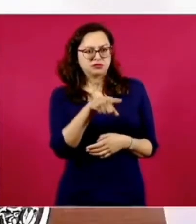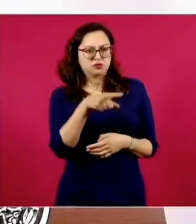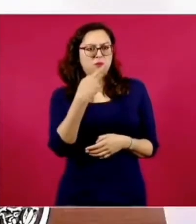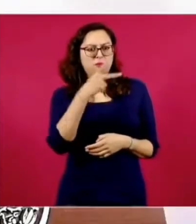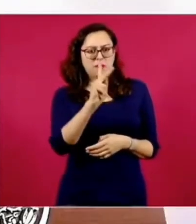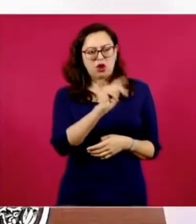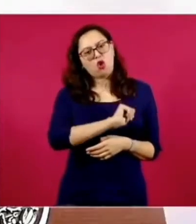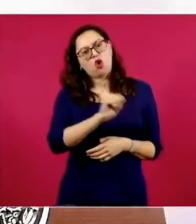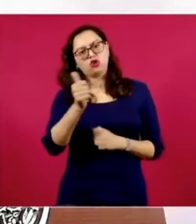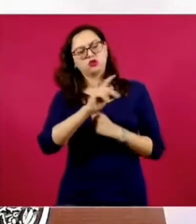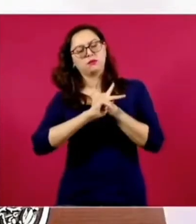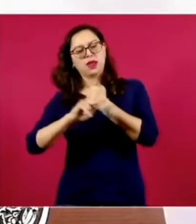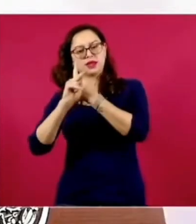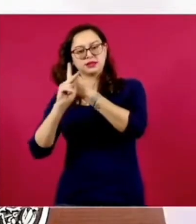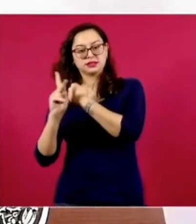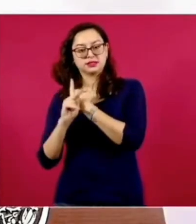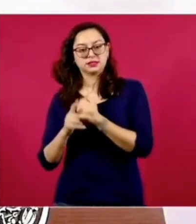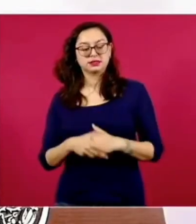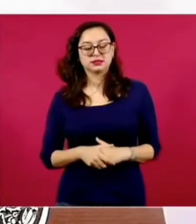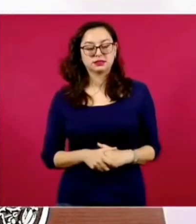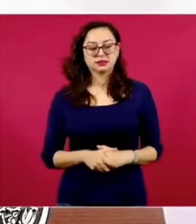investigación.